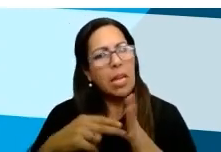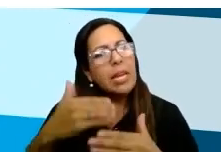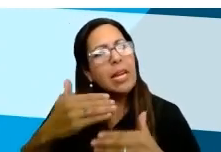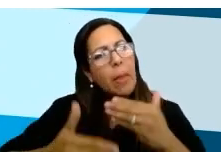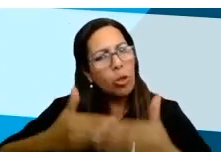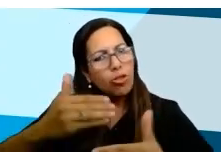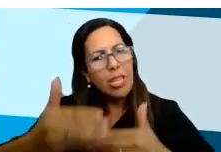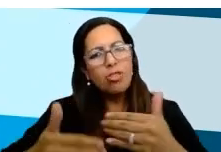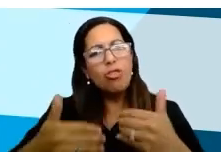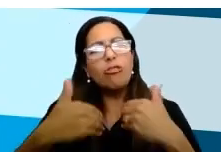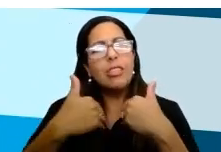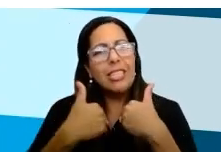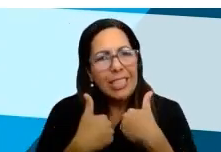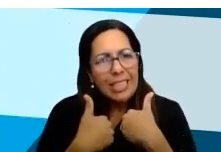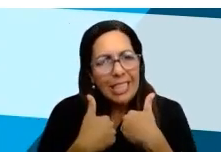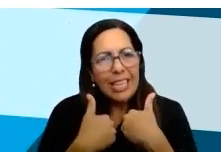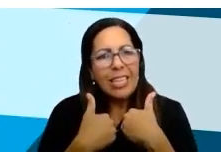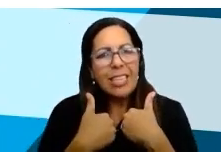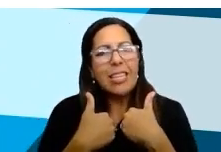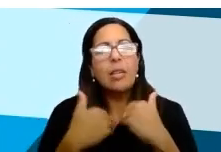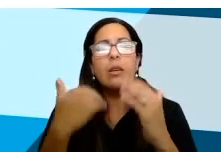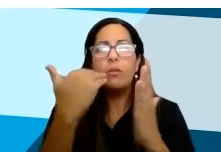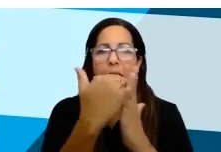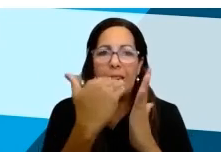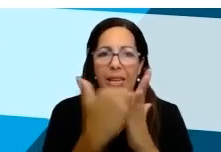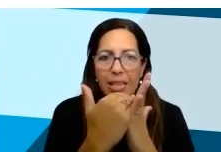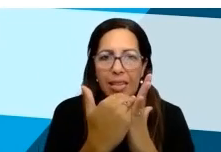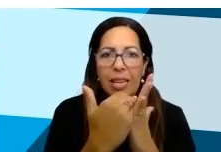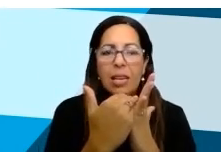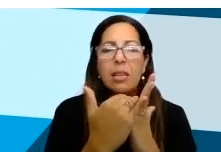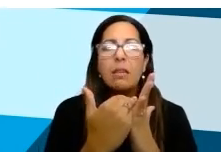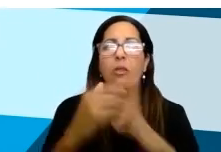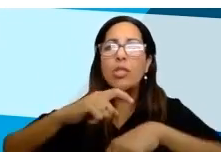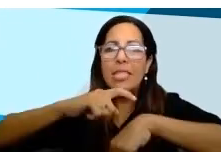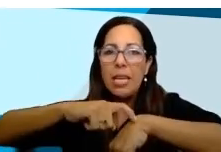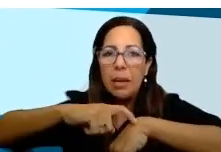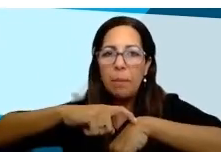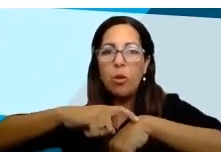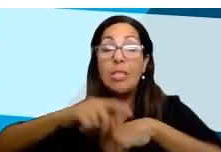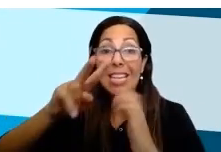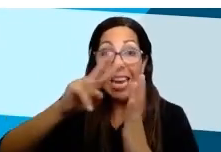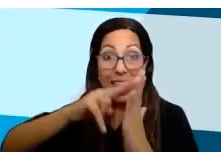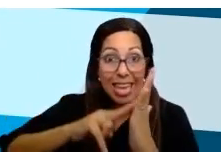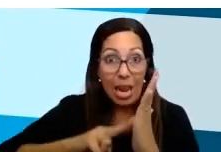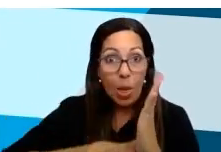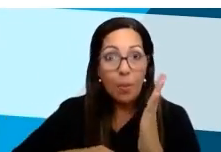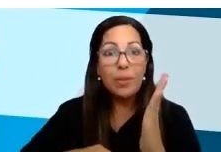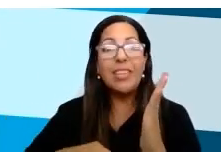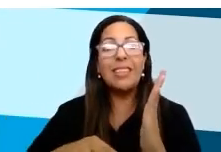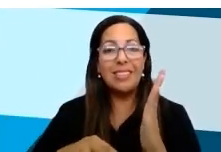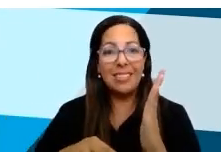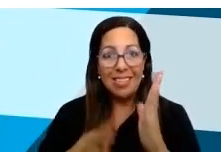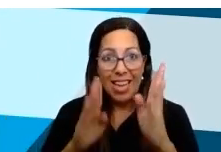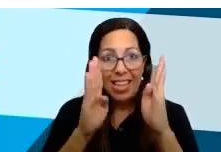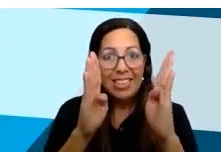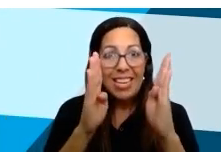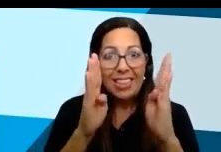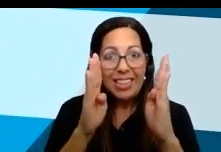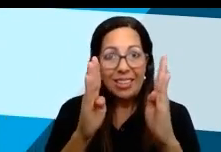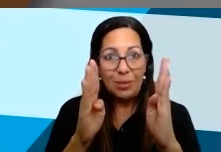regla y su tiempo. Así que léanse esos pliegos bien, por favor, y atiendan a lo que dice.